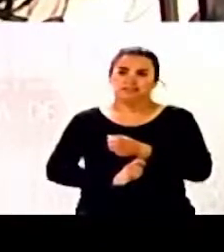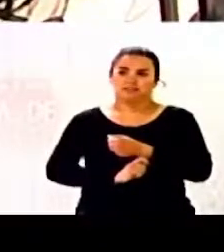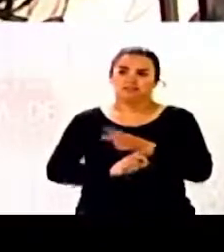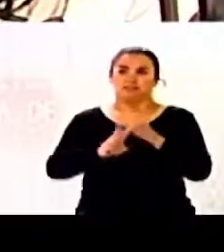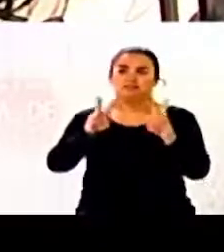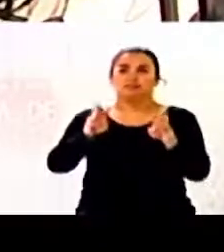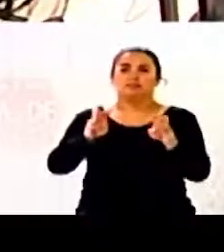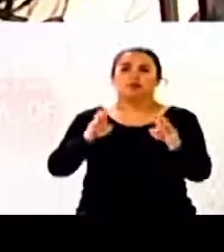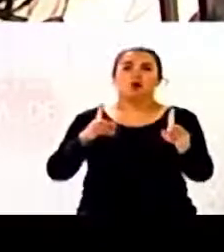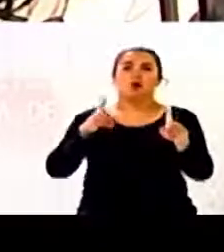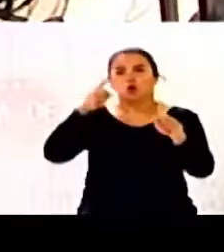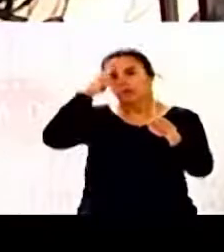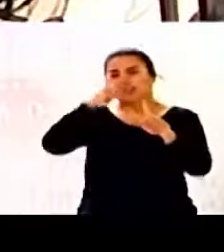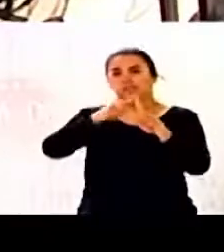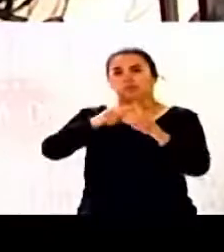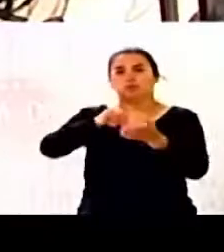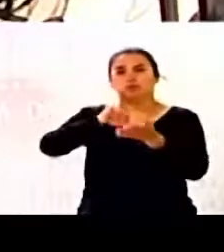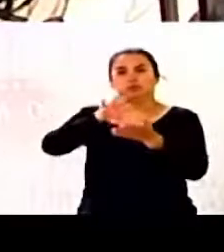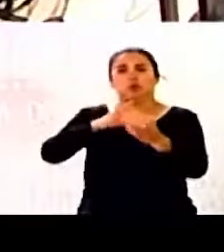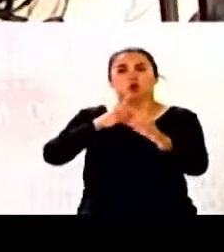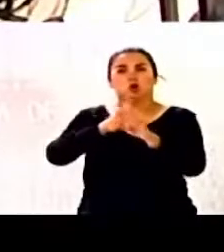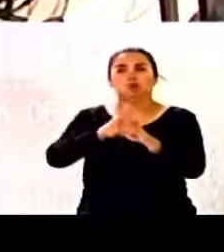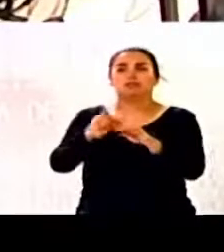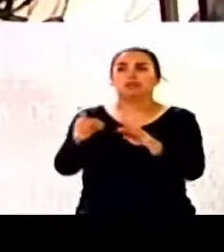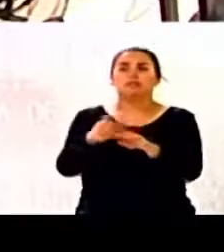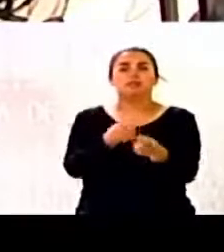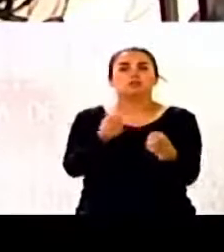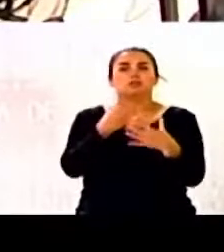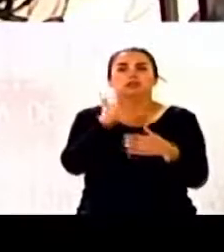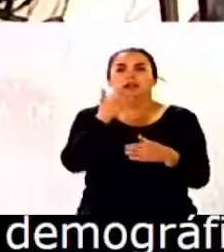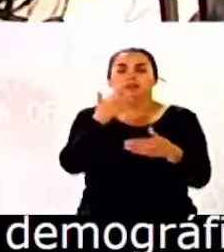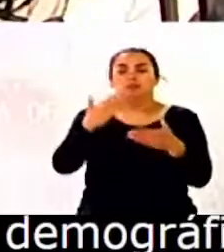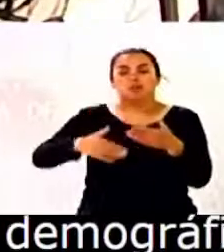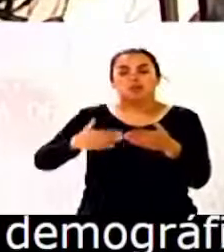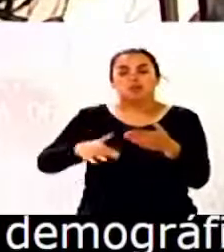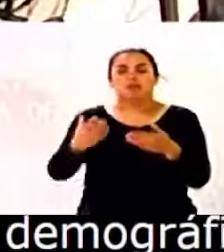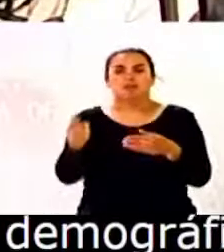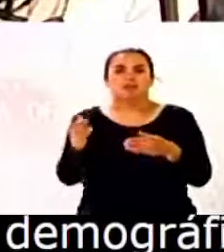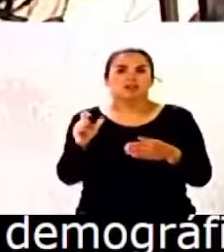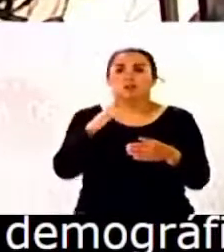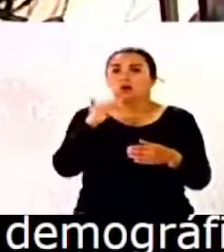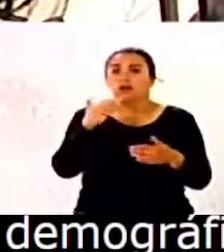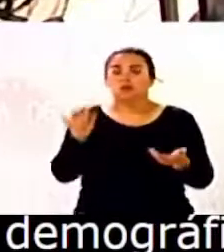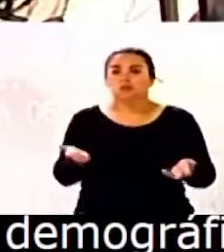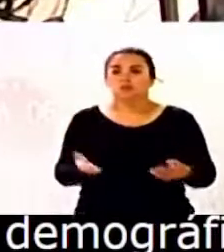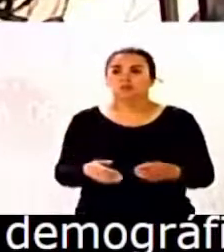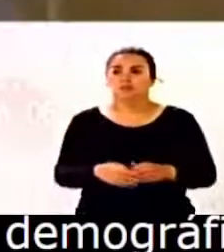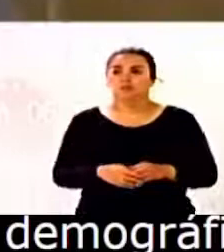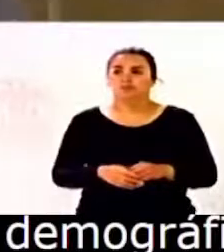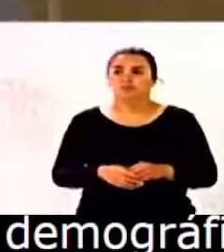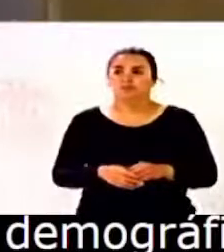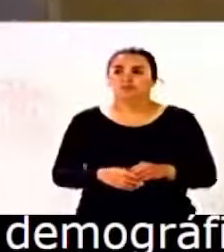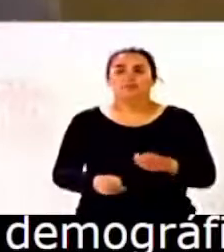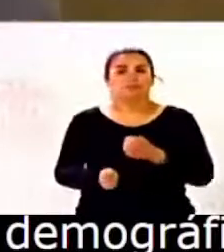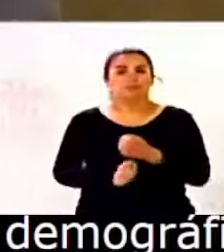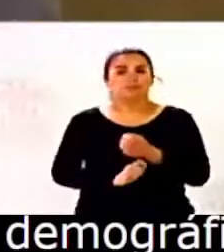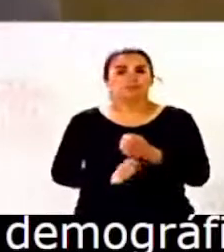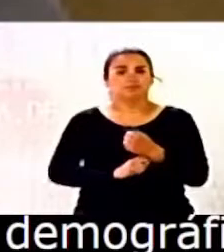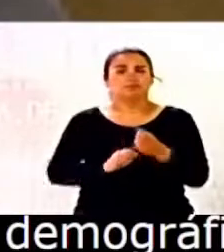demográfico. No sé si podía adelantar algo del contenido, plazos, dinero, lo que sea. La estrategia contra el